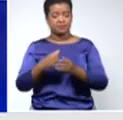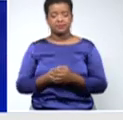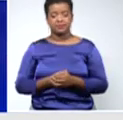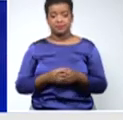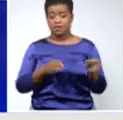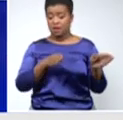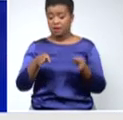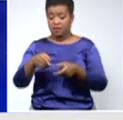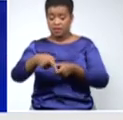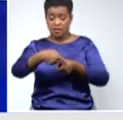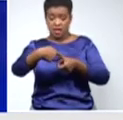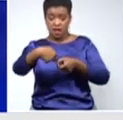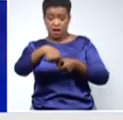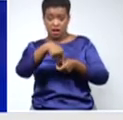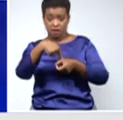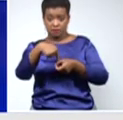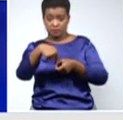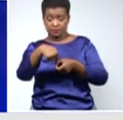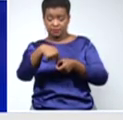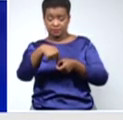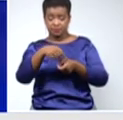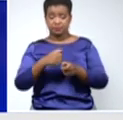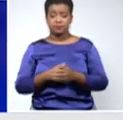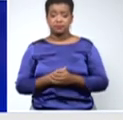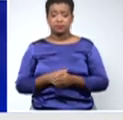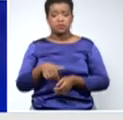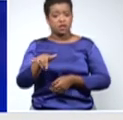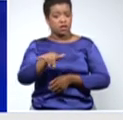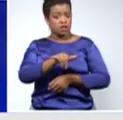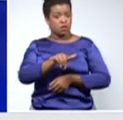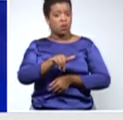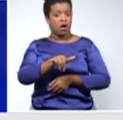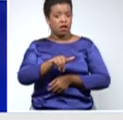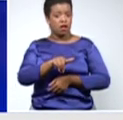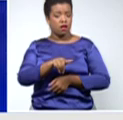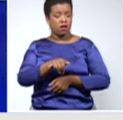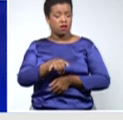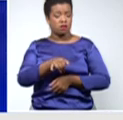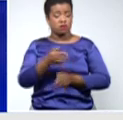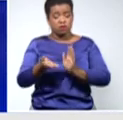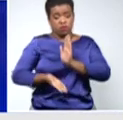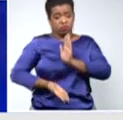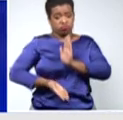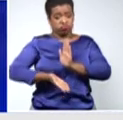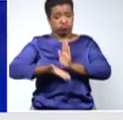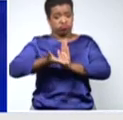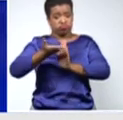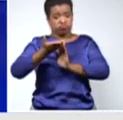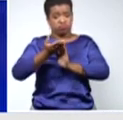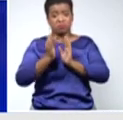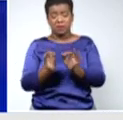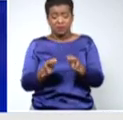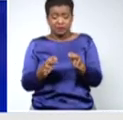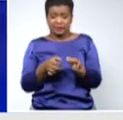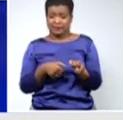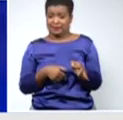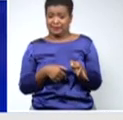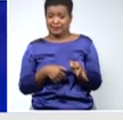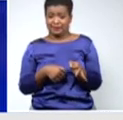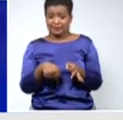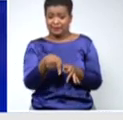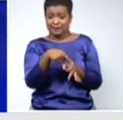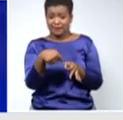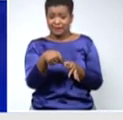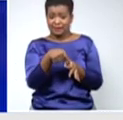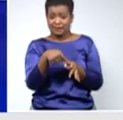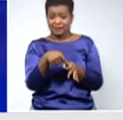Isla de la Juventud, que también ha presentado cifras muy elevadas para un territorio tan pequeño, además un territorio